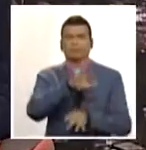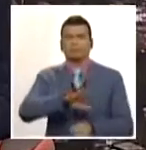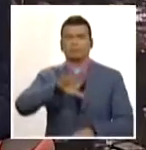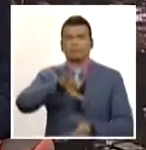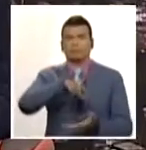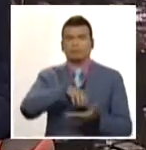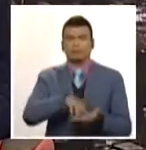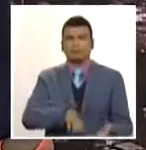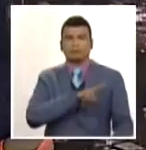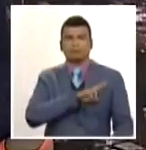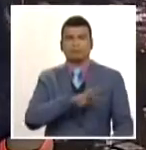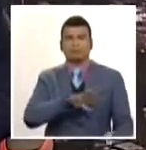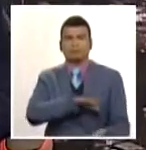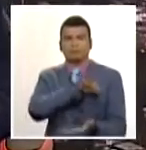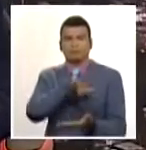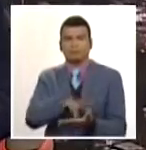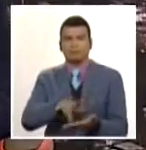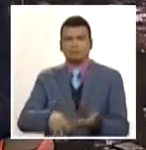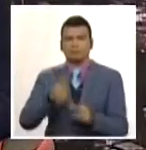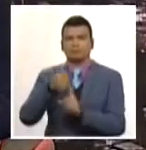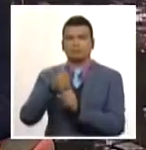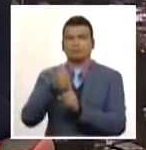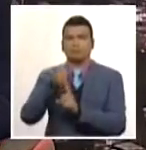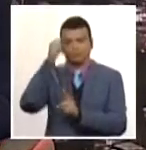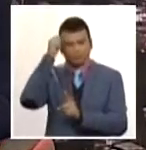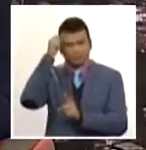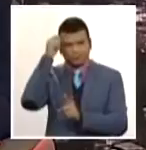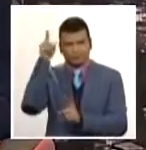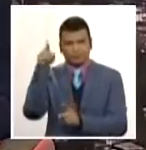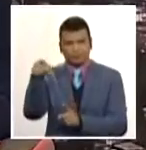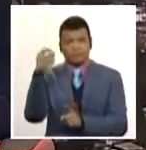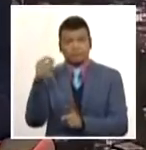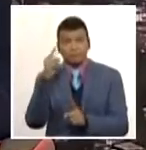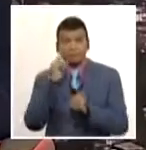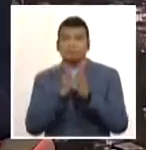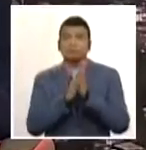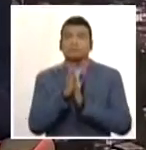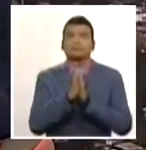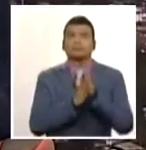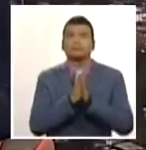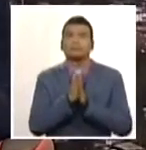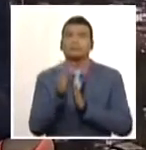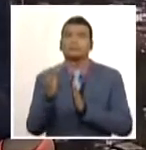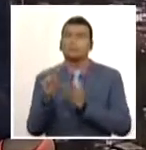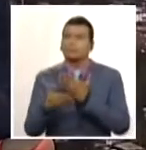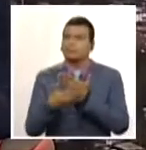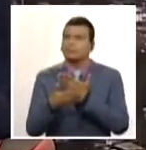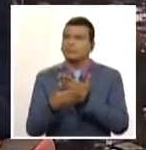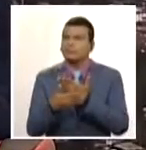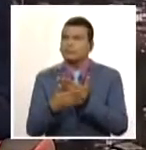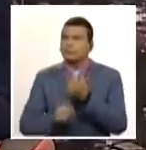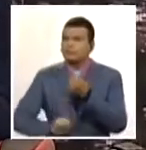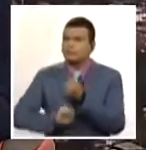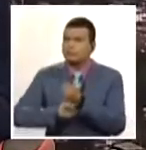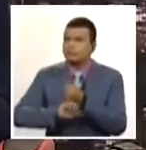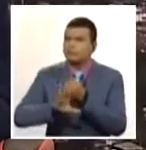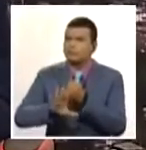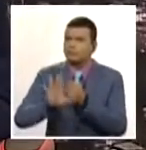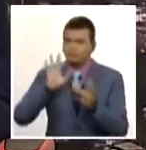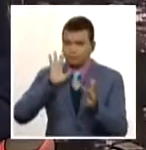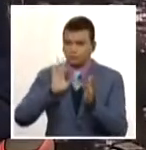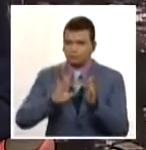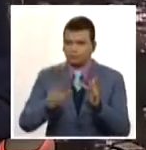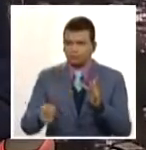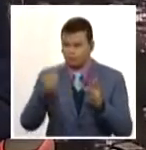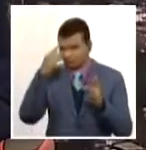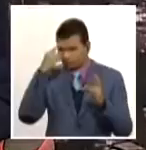valle nos acompañarán en Confenalco Buga, y allá esperamos que nos den más luces, más aportes para esta visión